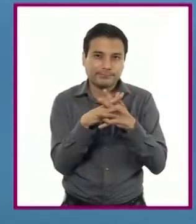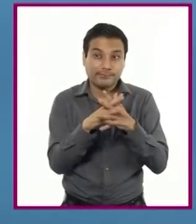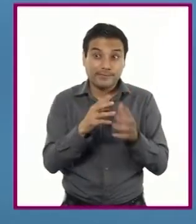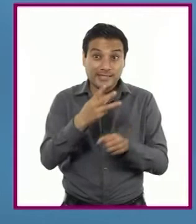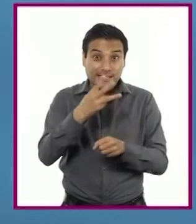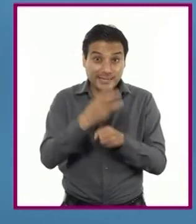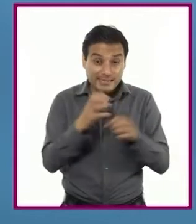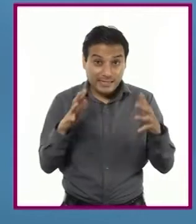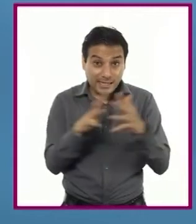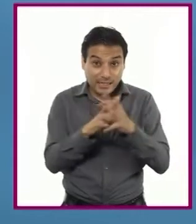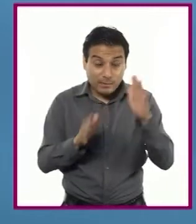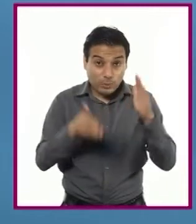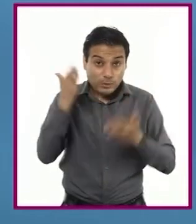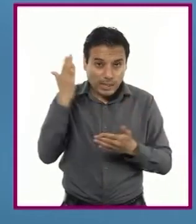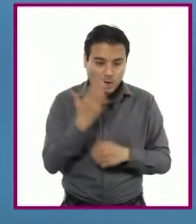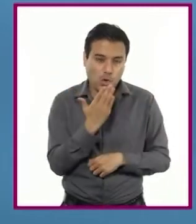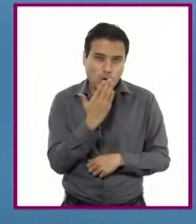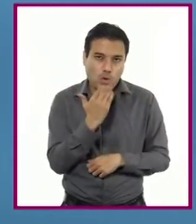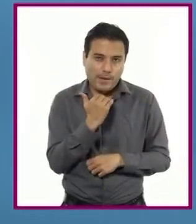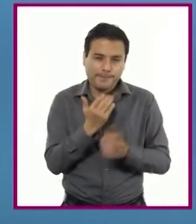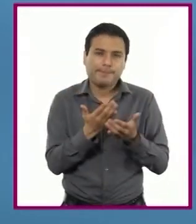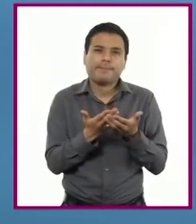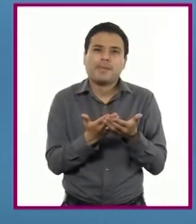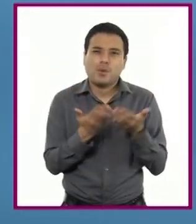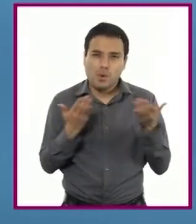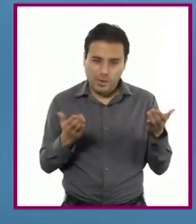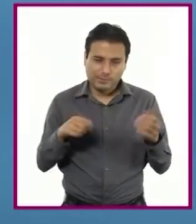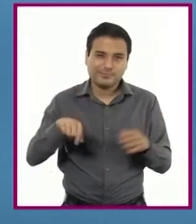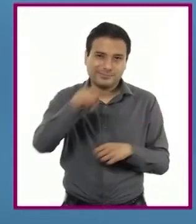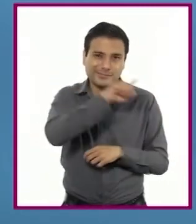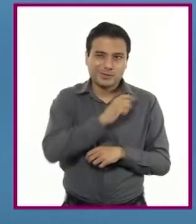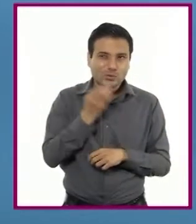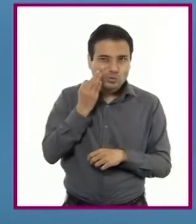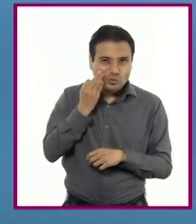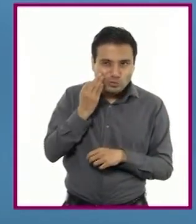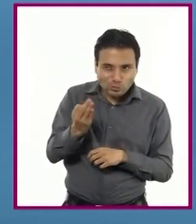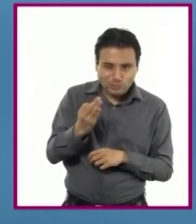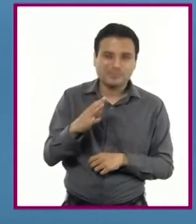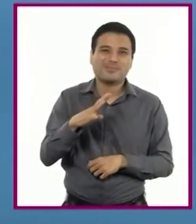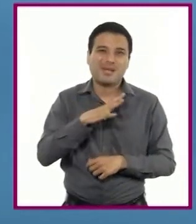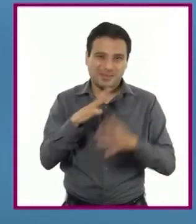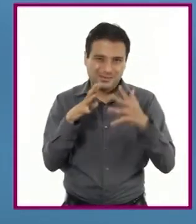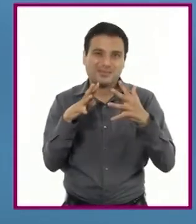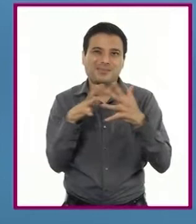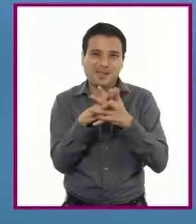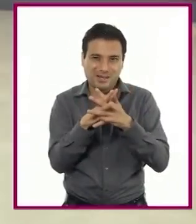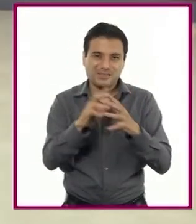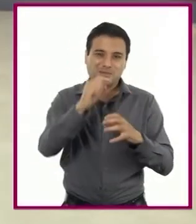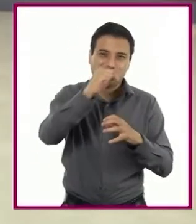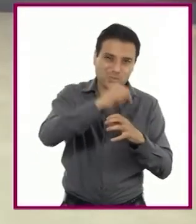mundial, tristemente en la actualidad somos testigos de diferentes guerras en el mundo.